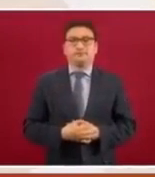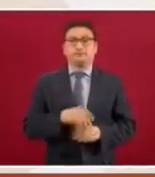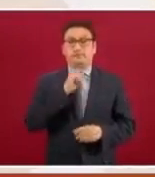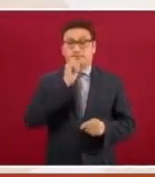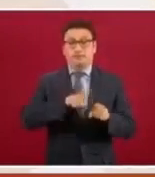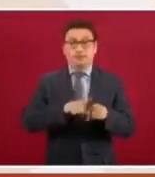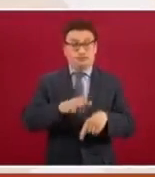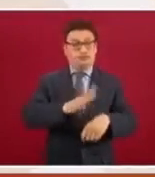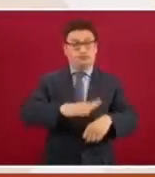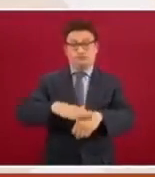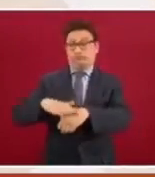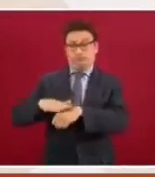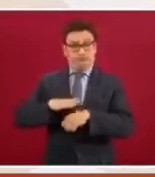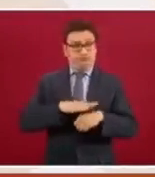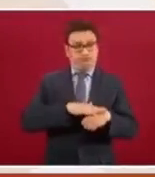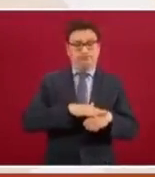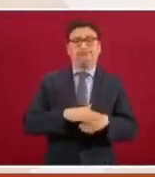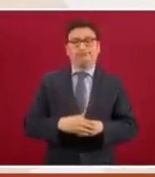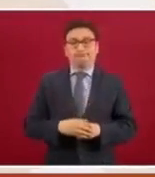a reclutar